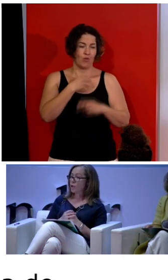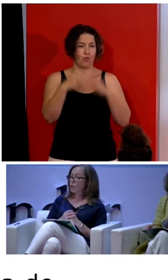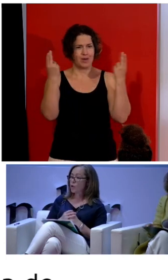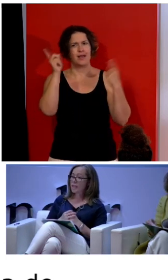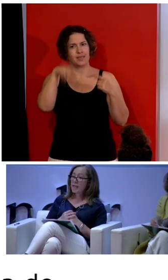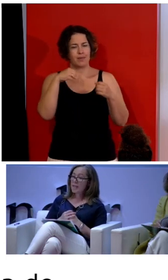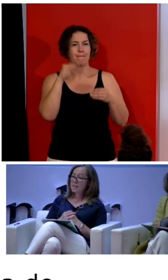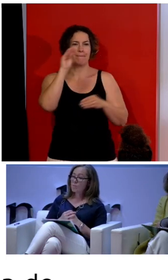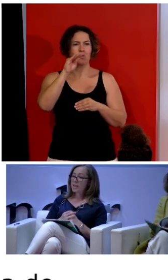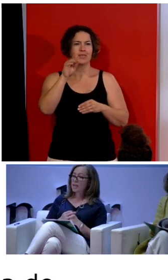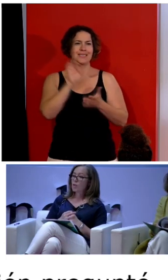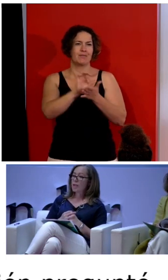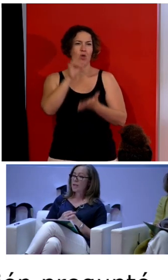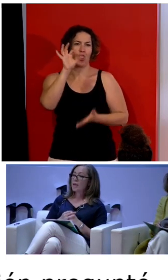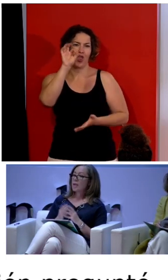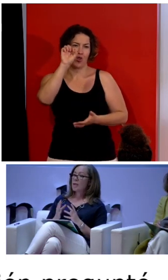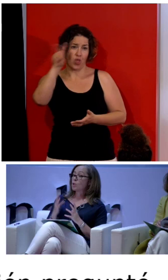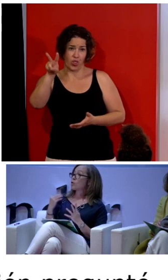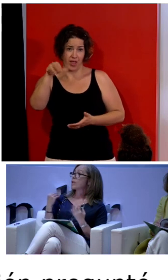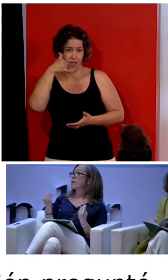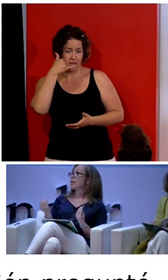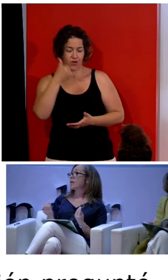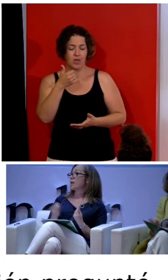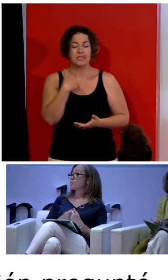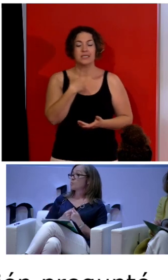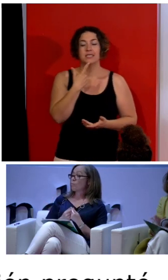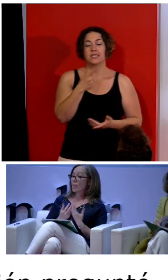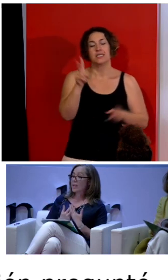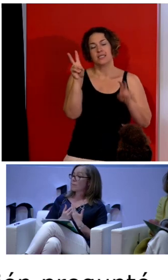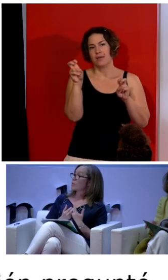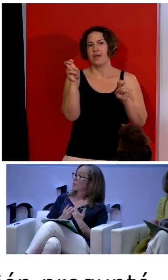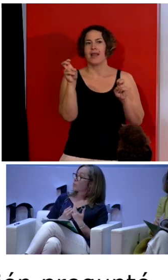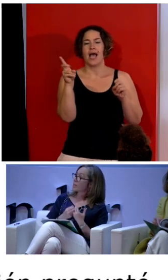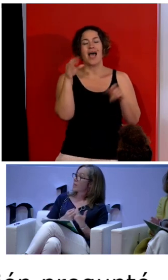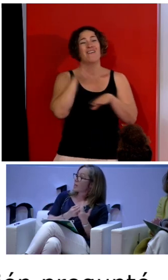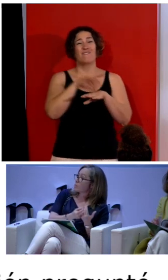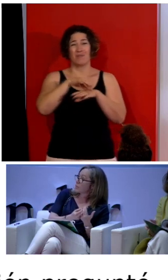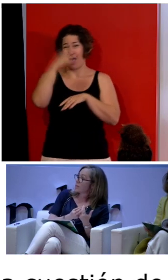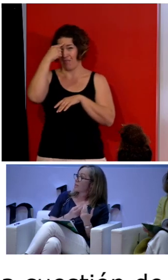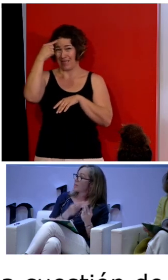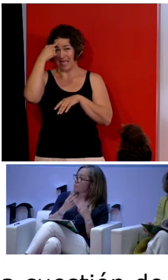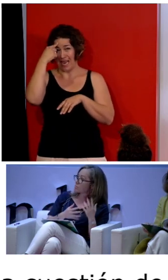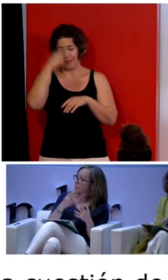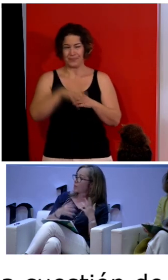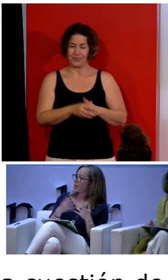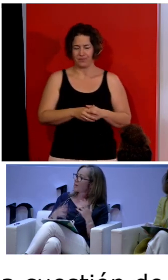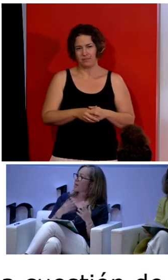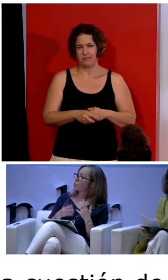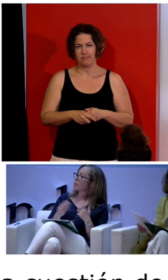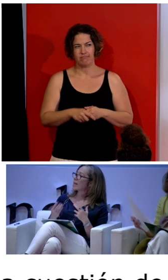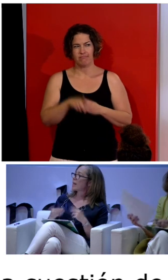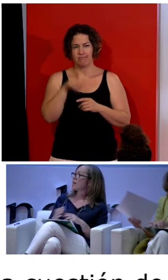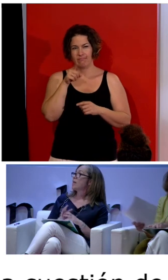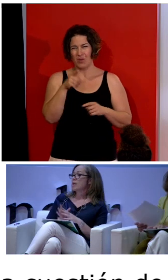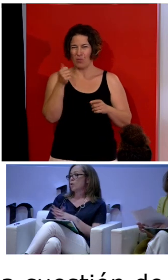servicio 012, y sí que me dijeron que la cuestión de la enfermedad mental aparecía ahí